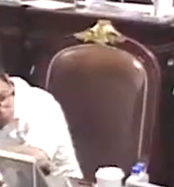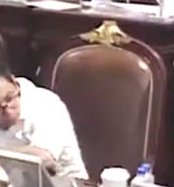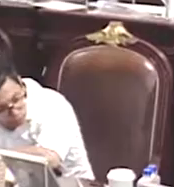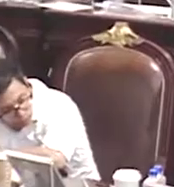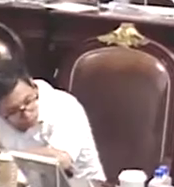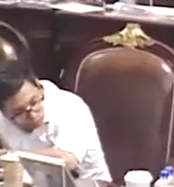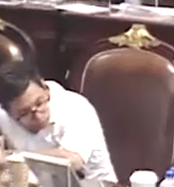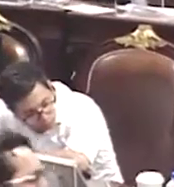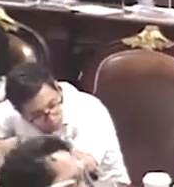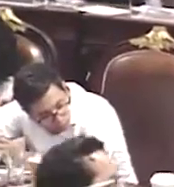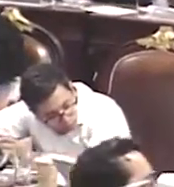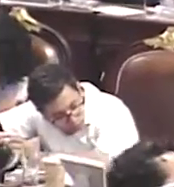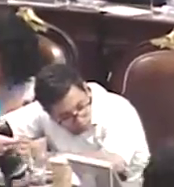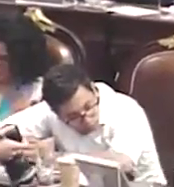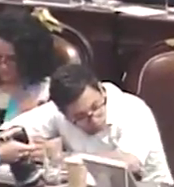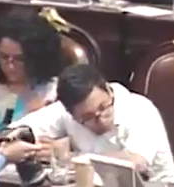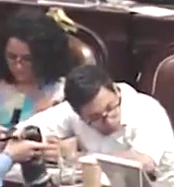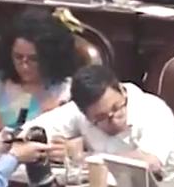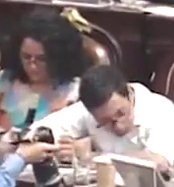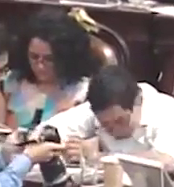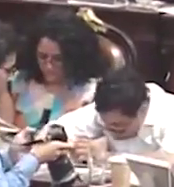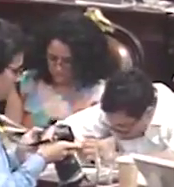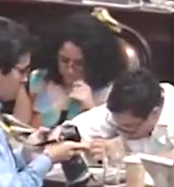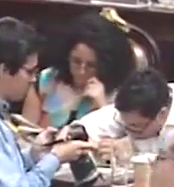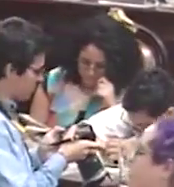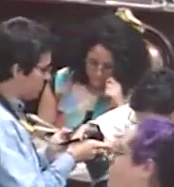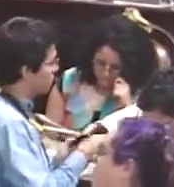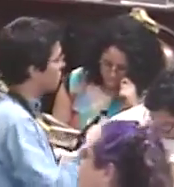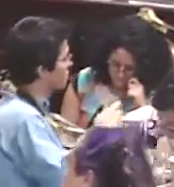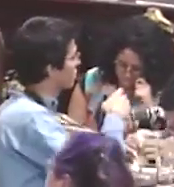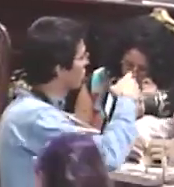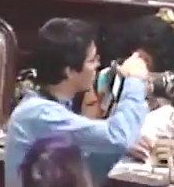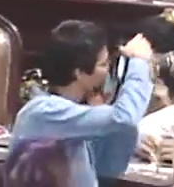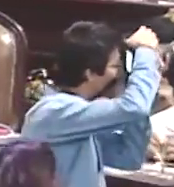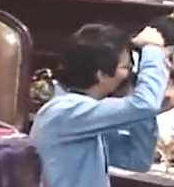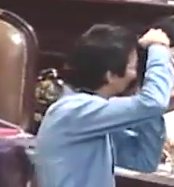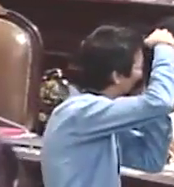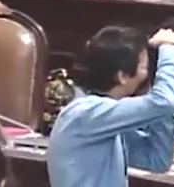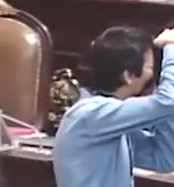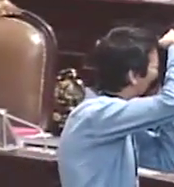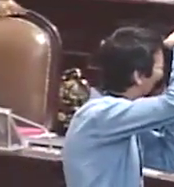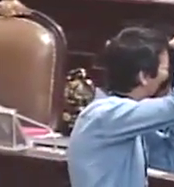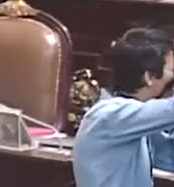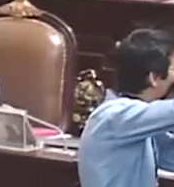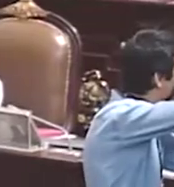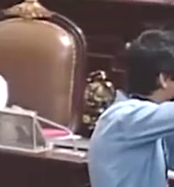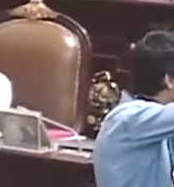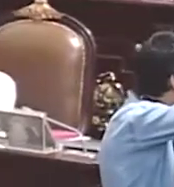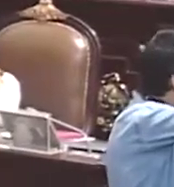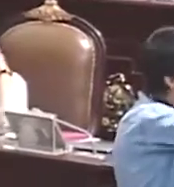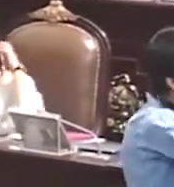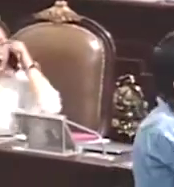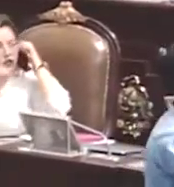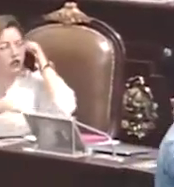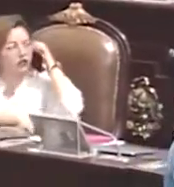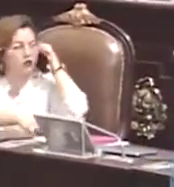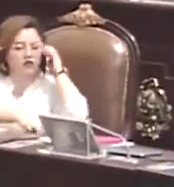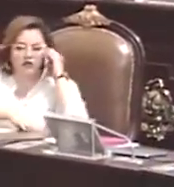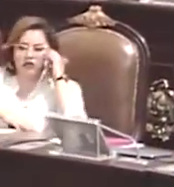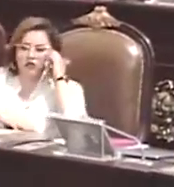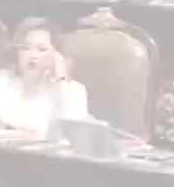respectivamente. El dictamen fue aprobado por 30 votos a favor, 23 en contra y 0 abstenciones, y fue remitido a la Cámara